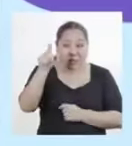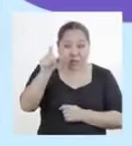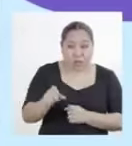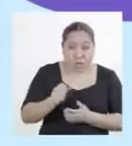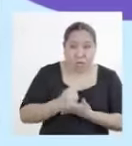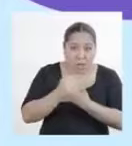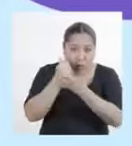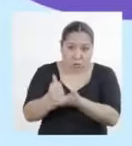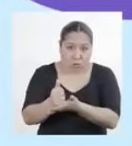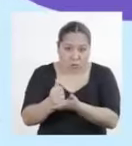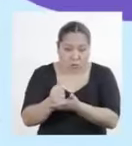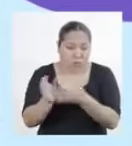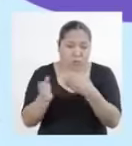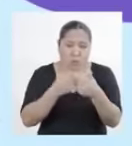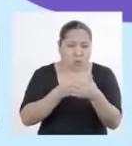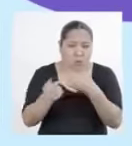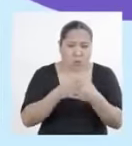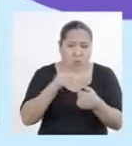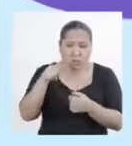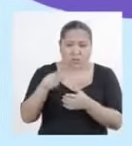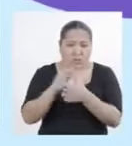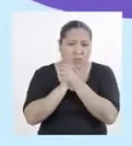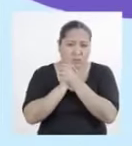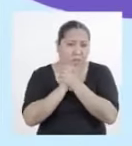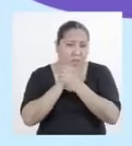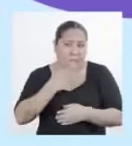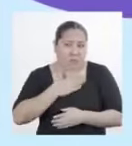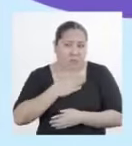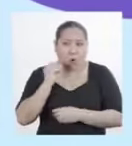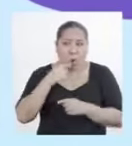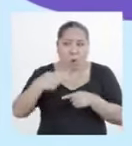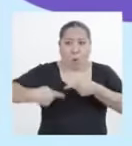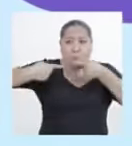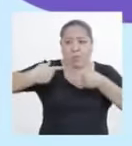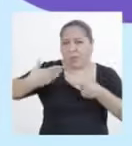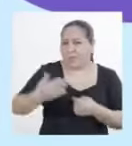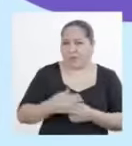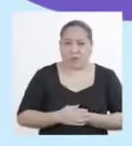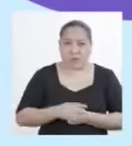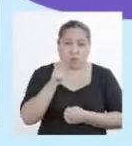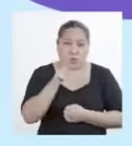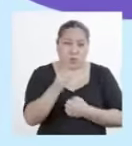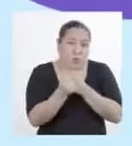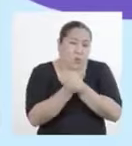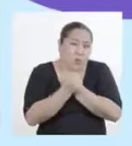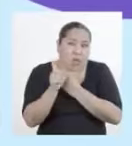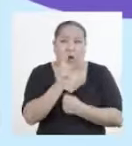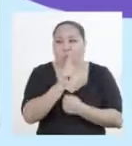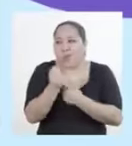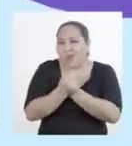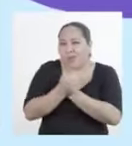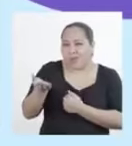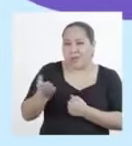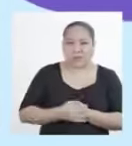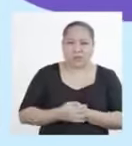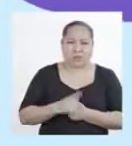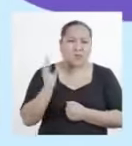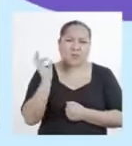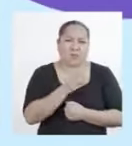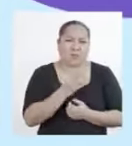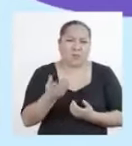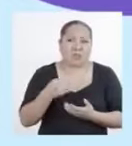necesita le tienes que hacer el bien Sin importar si son tus amigos o tus rivales Si los quieres o no los quieres